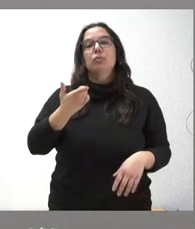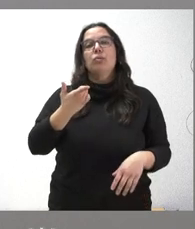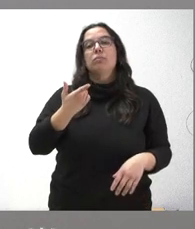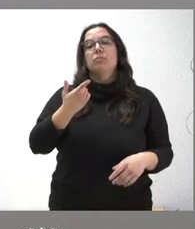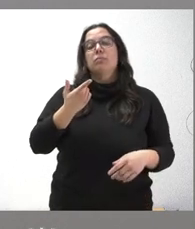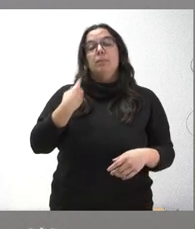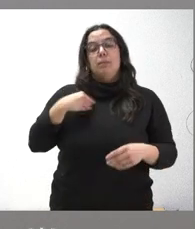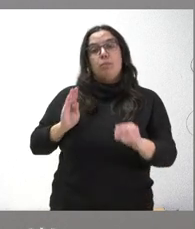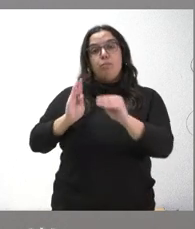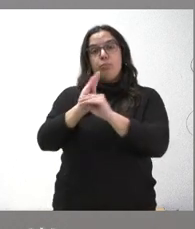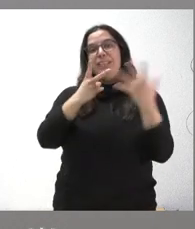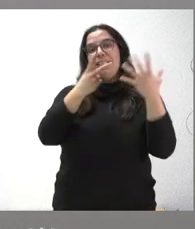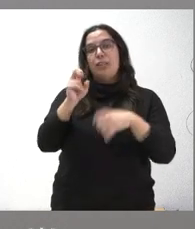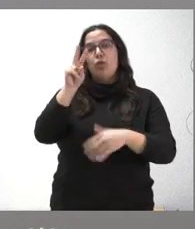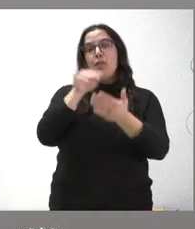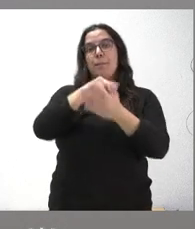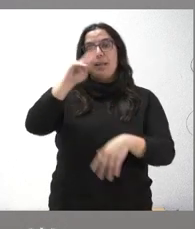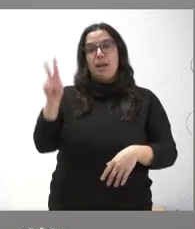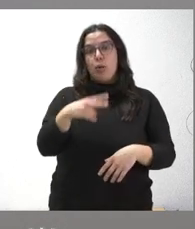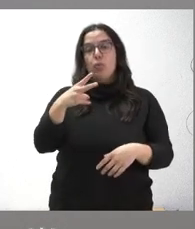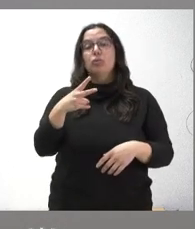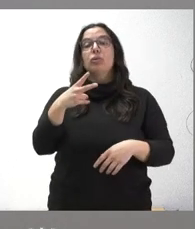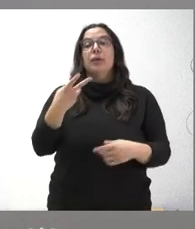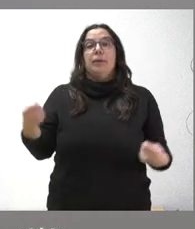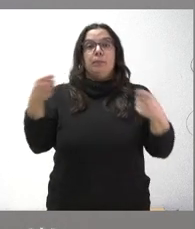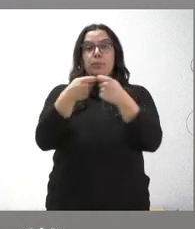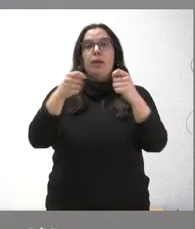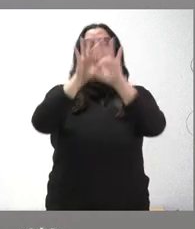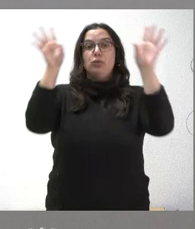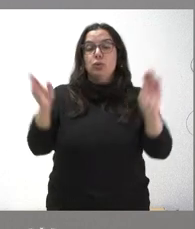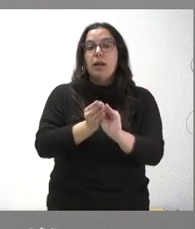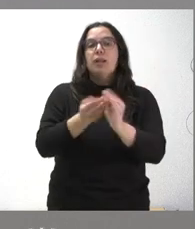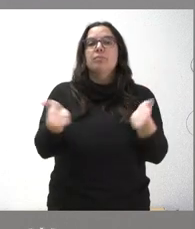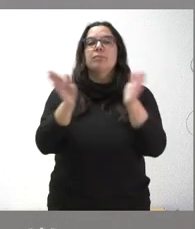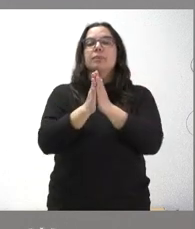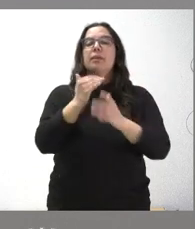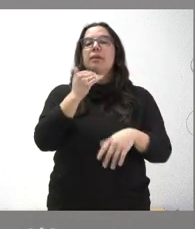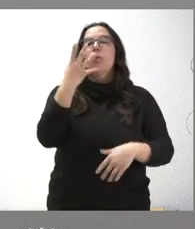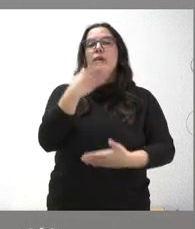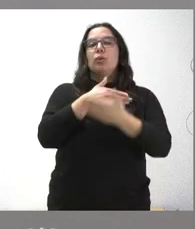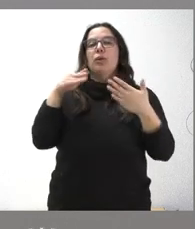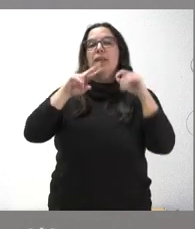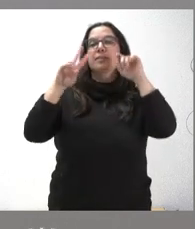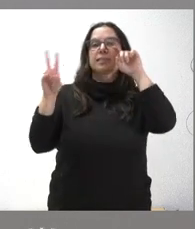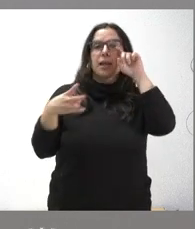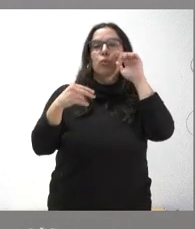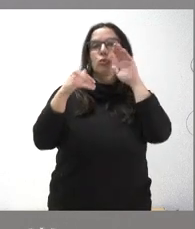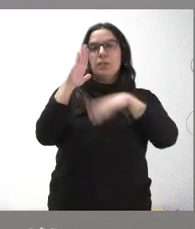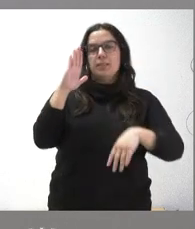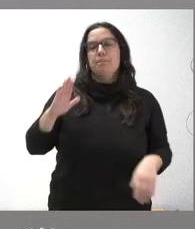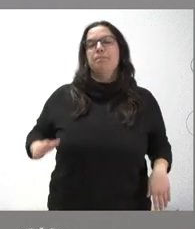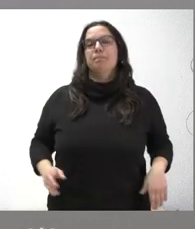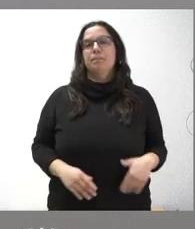descrito 712.000 con lo cual la inversión total se eleva a más de 4 millones de